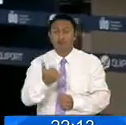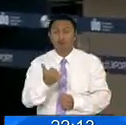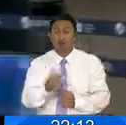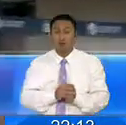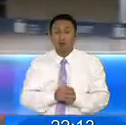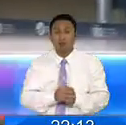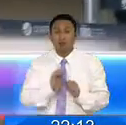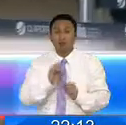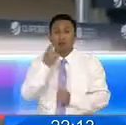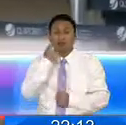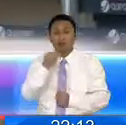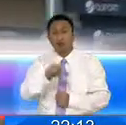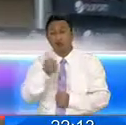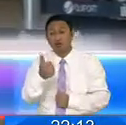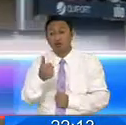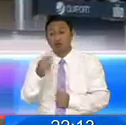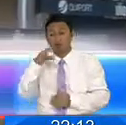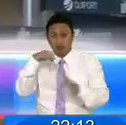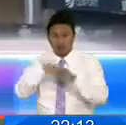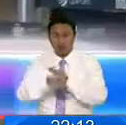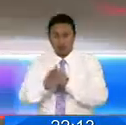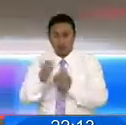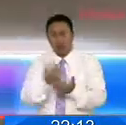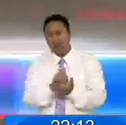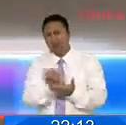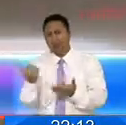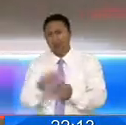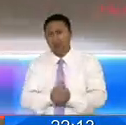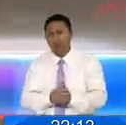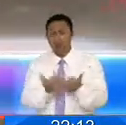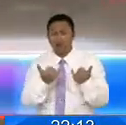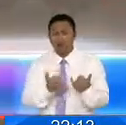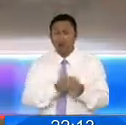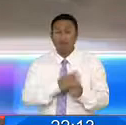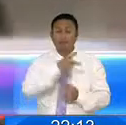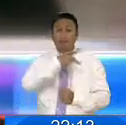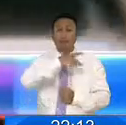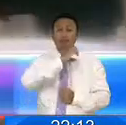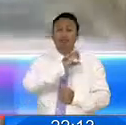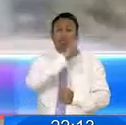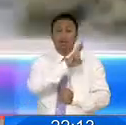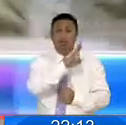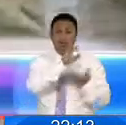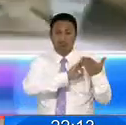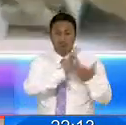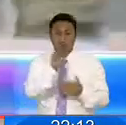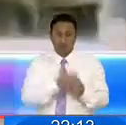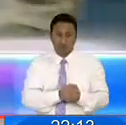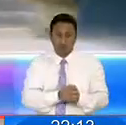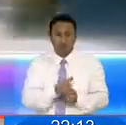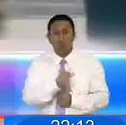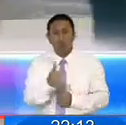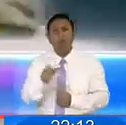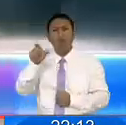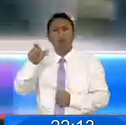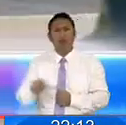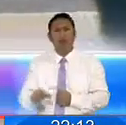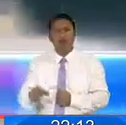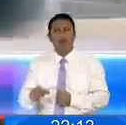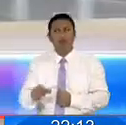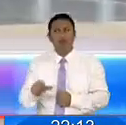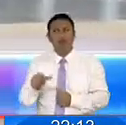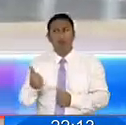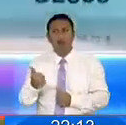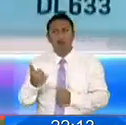de antígenos como requisito de ingreso al país, siendo la única válida la prueba PCR. Pero ¿qué pasa con aquellos pasajeros provenientes de